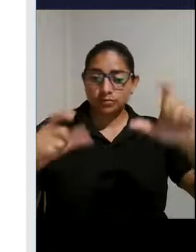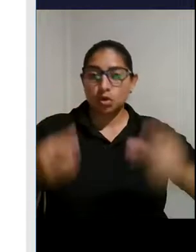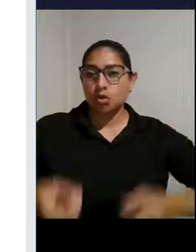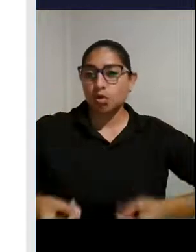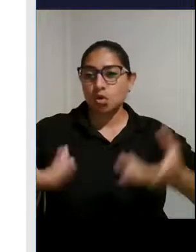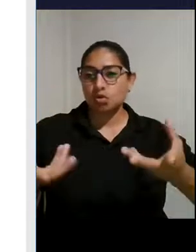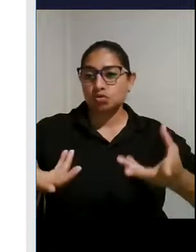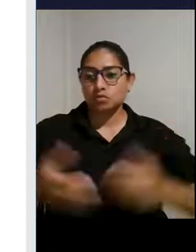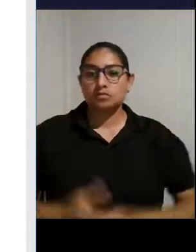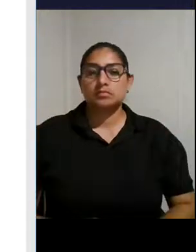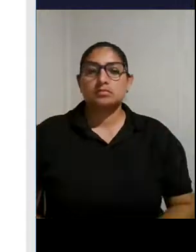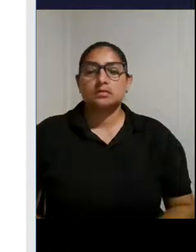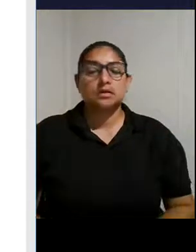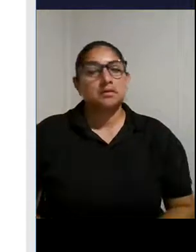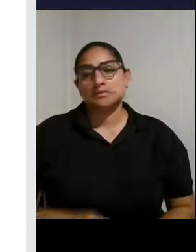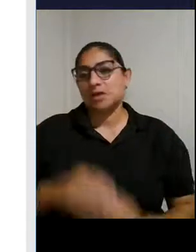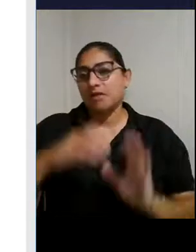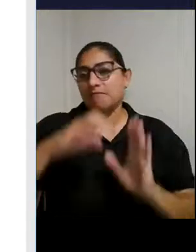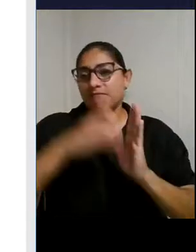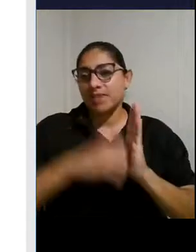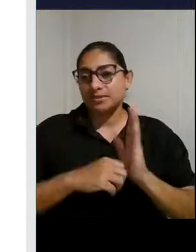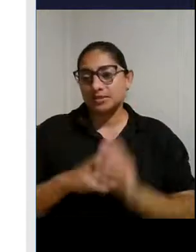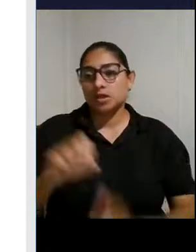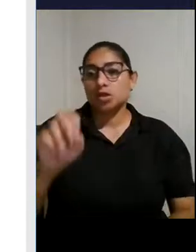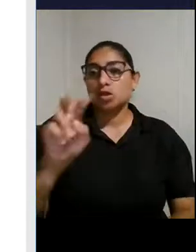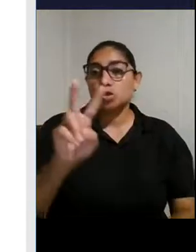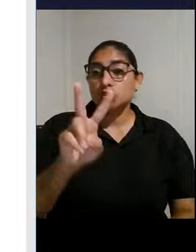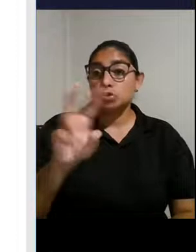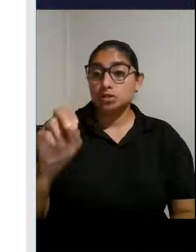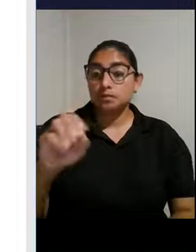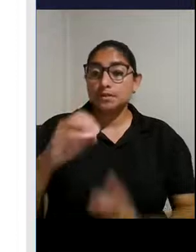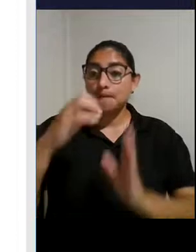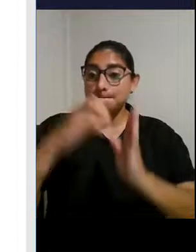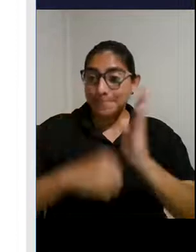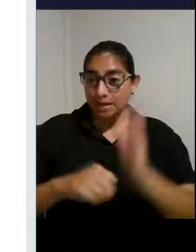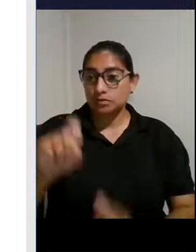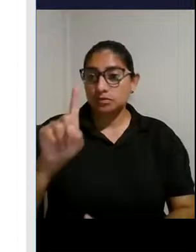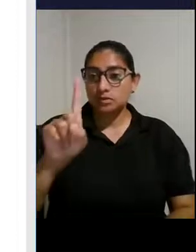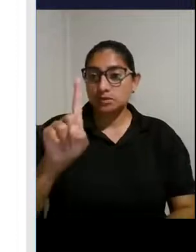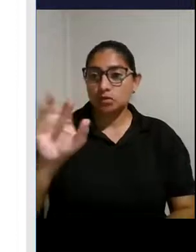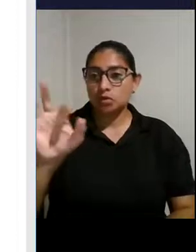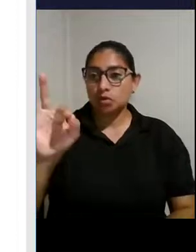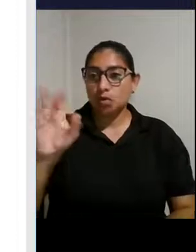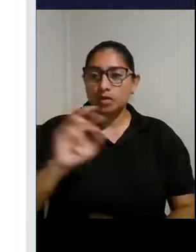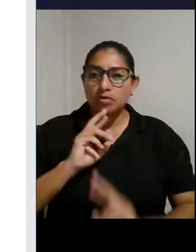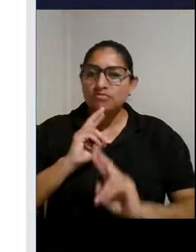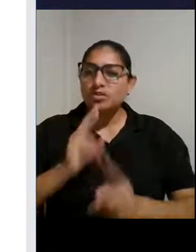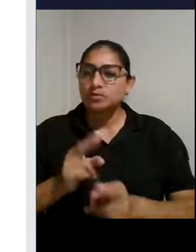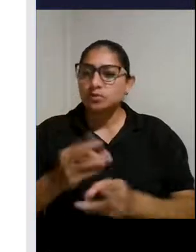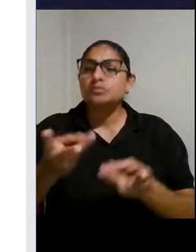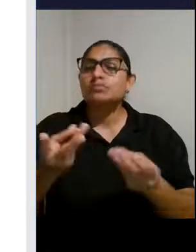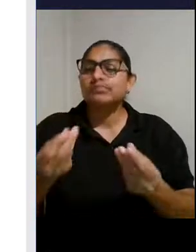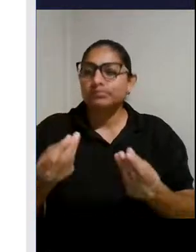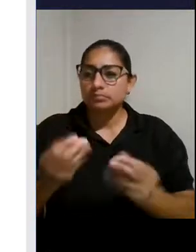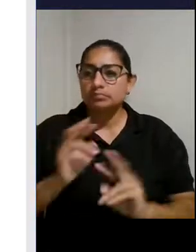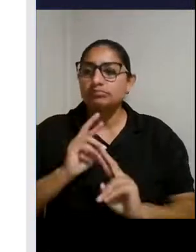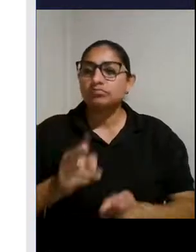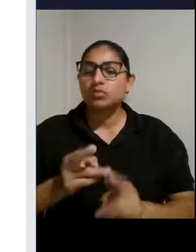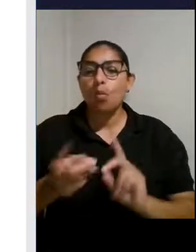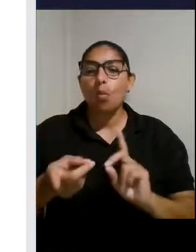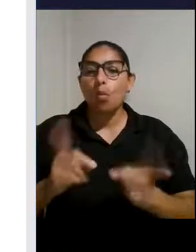sería solamente hacer la resta de 220 menos 190. Entonces la resta de 220